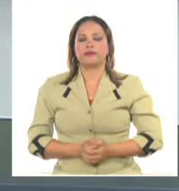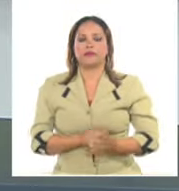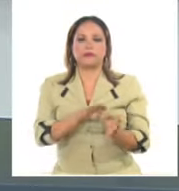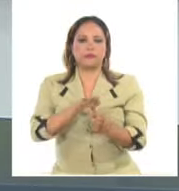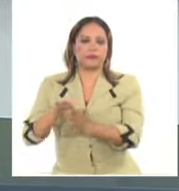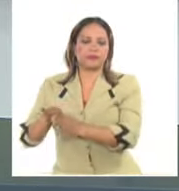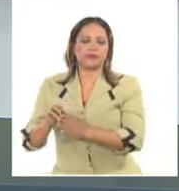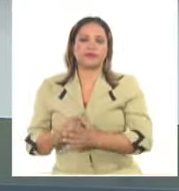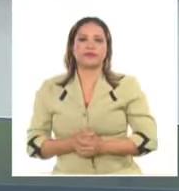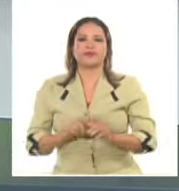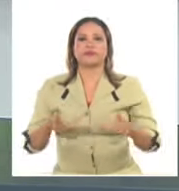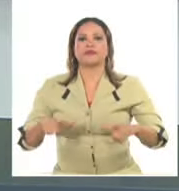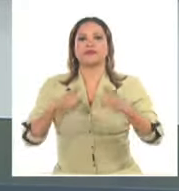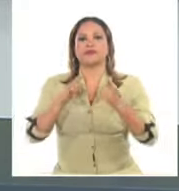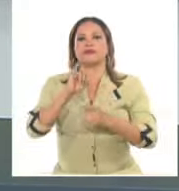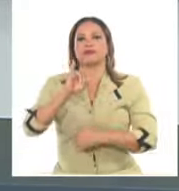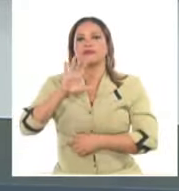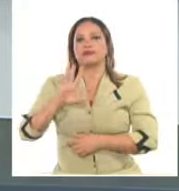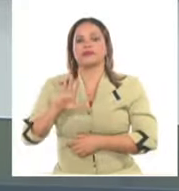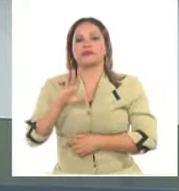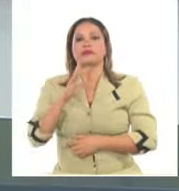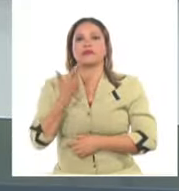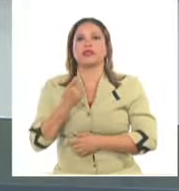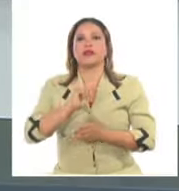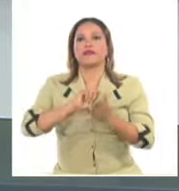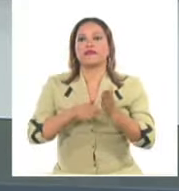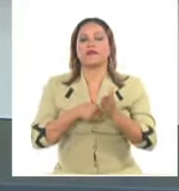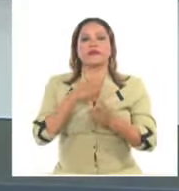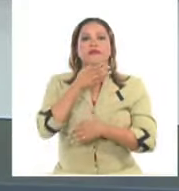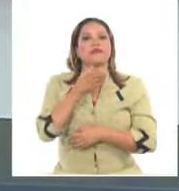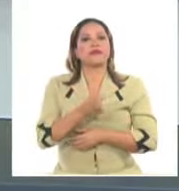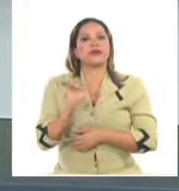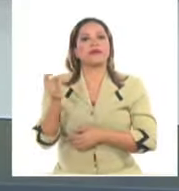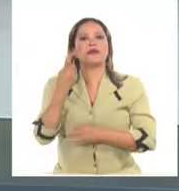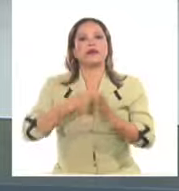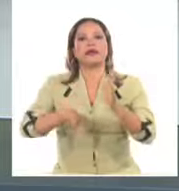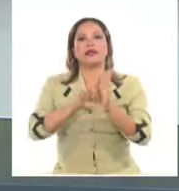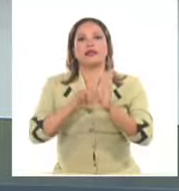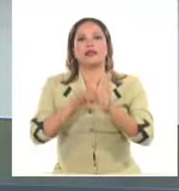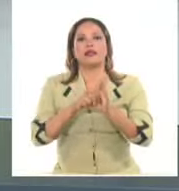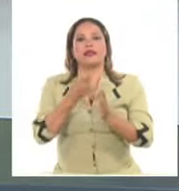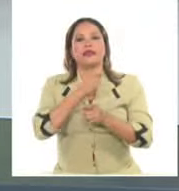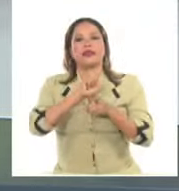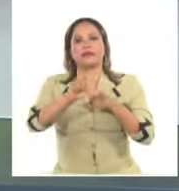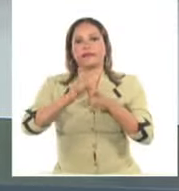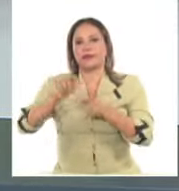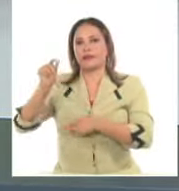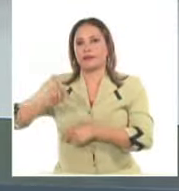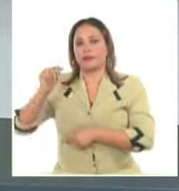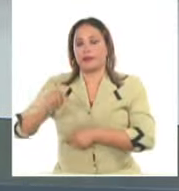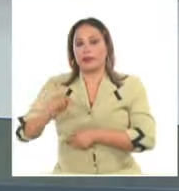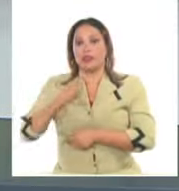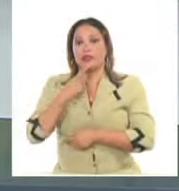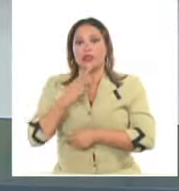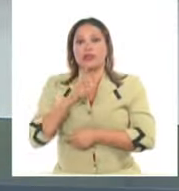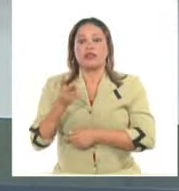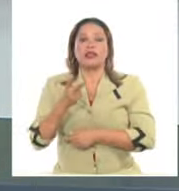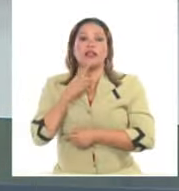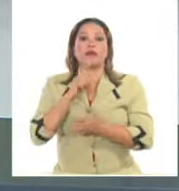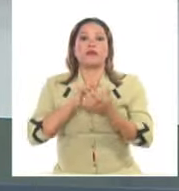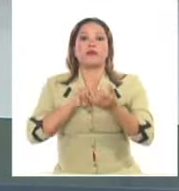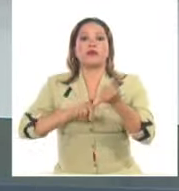contexto del aniversario 65 de la firma por Fidel de la primera ley de reforma agraria, los campesinos de Valle de Caujerí, en la provincia de